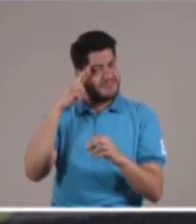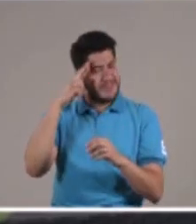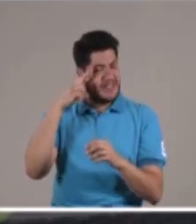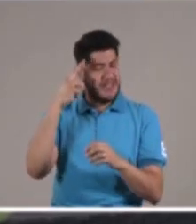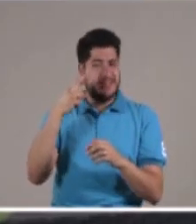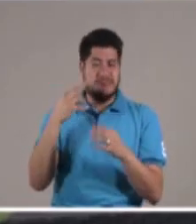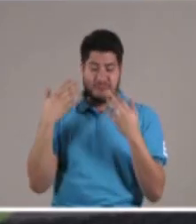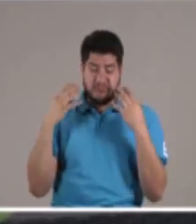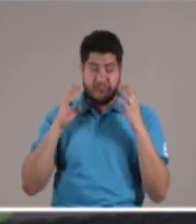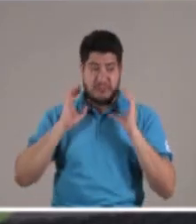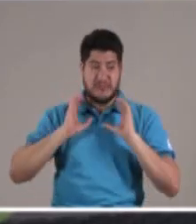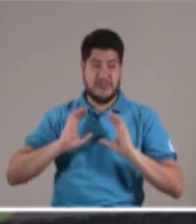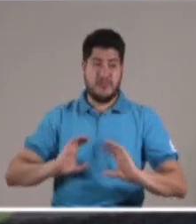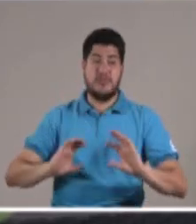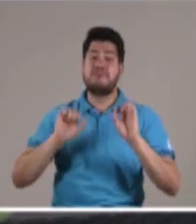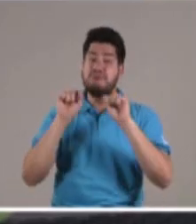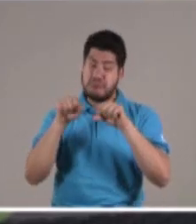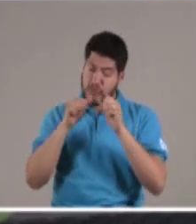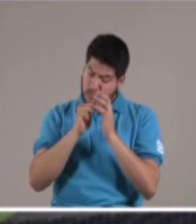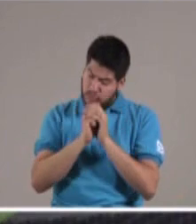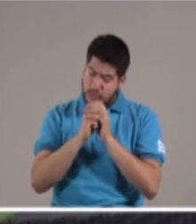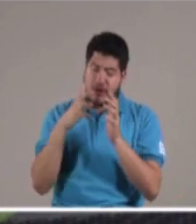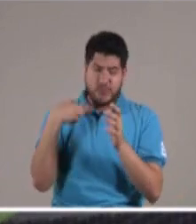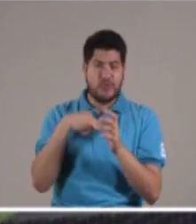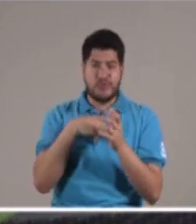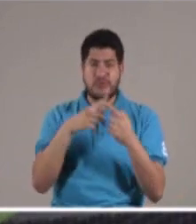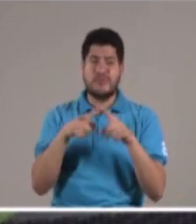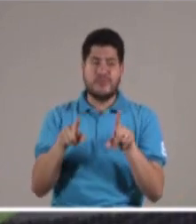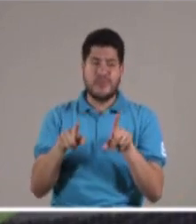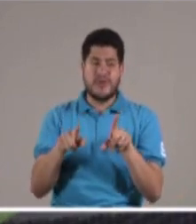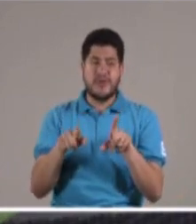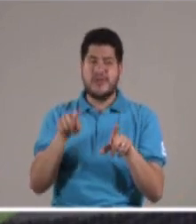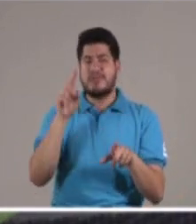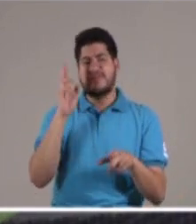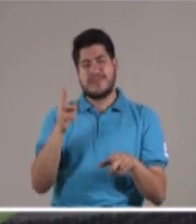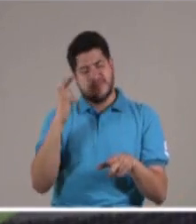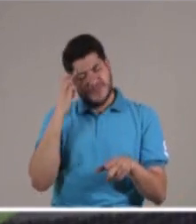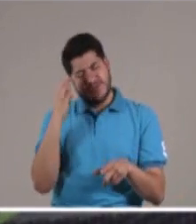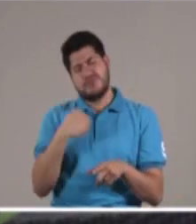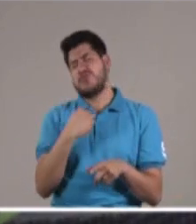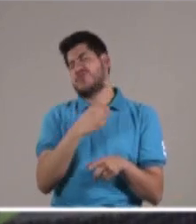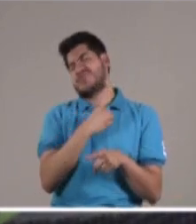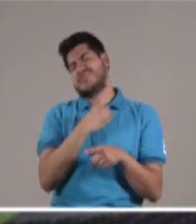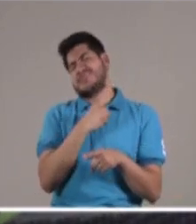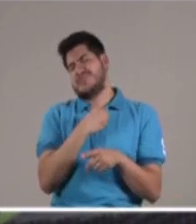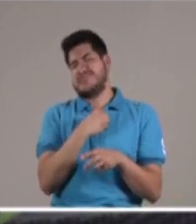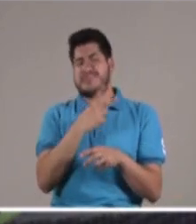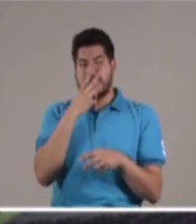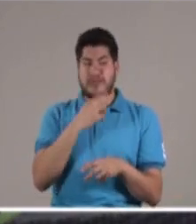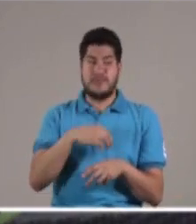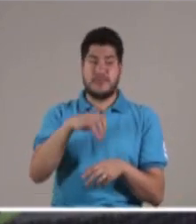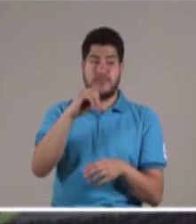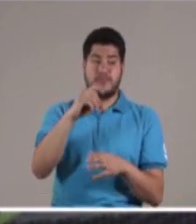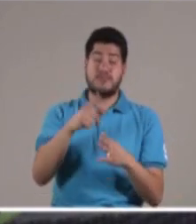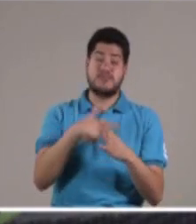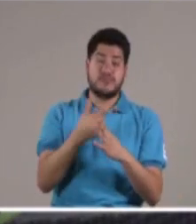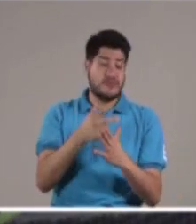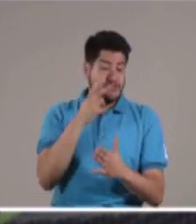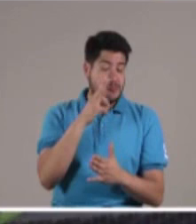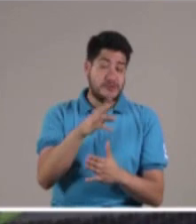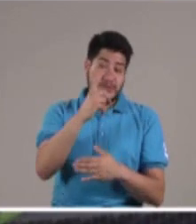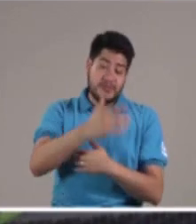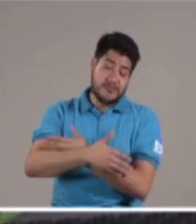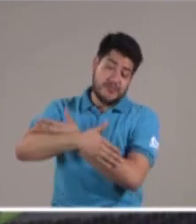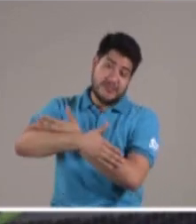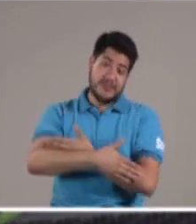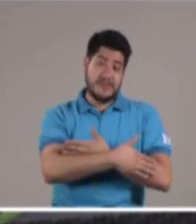físico Por cierto que podemos orar por ellas y están ahí yo quisiera y yo quisiera y cuando miran un bebé hasta se ponen